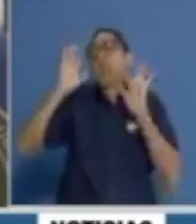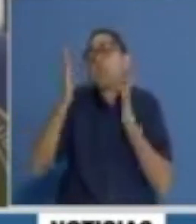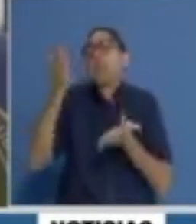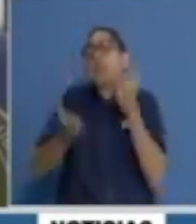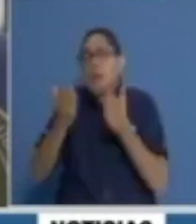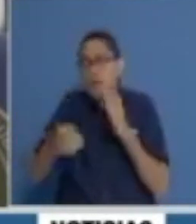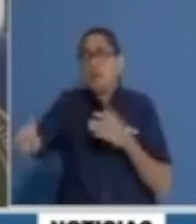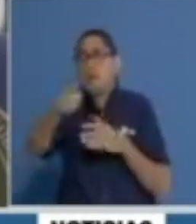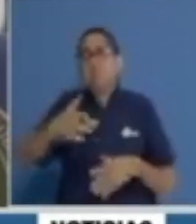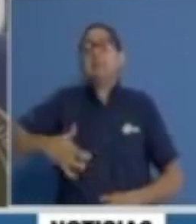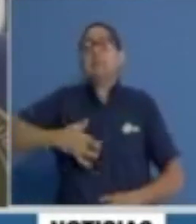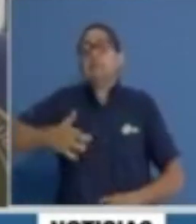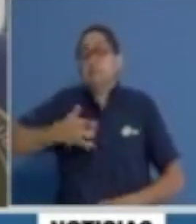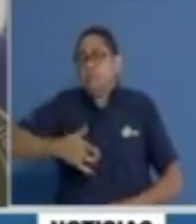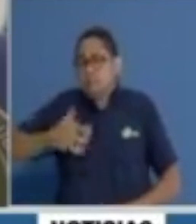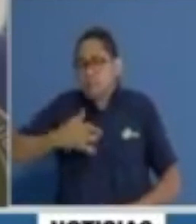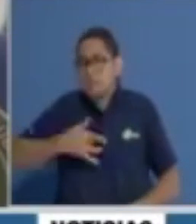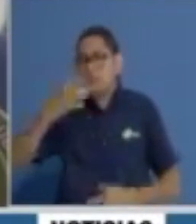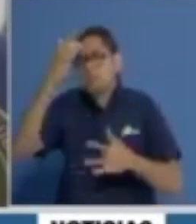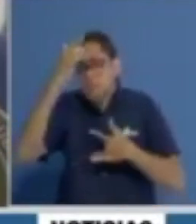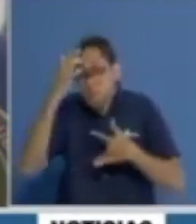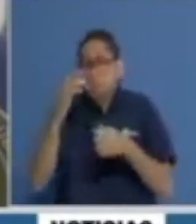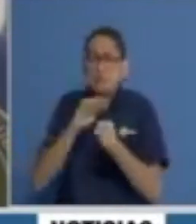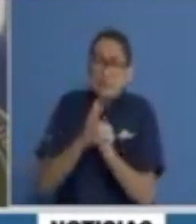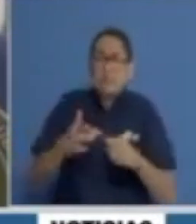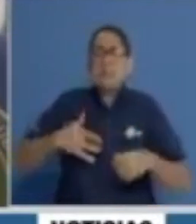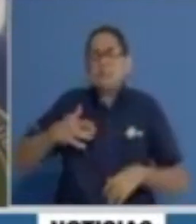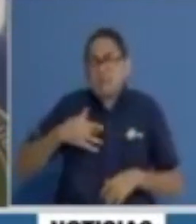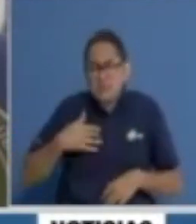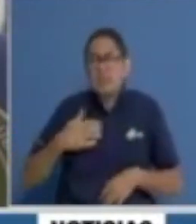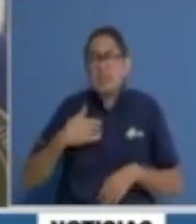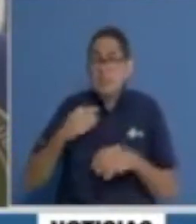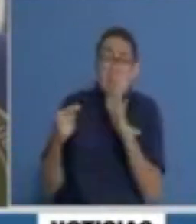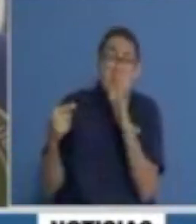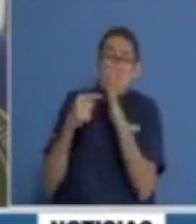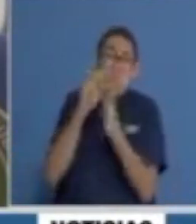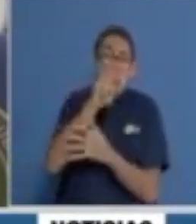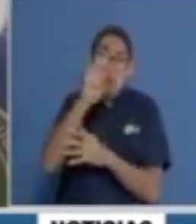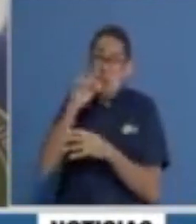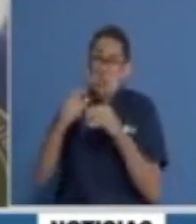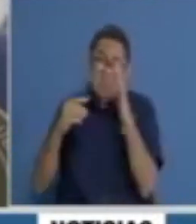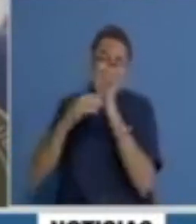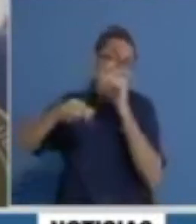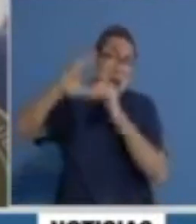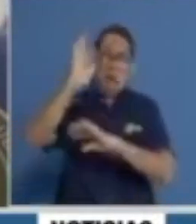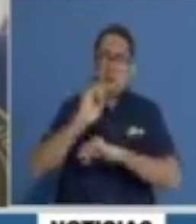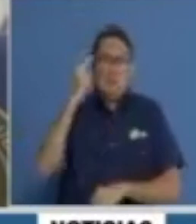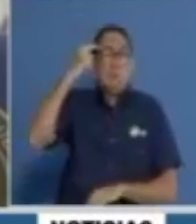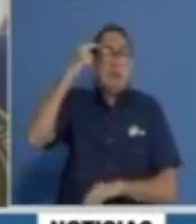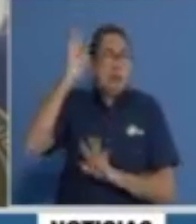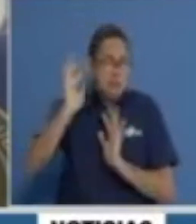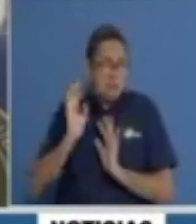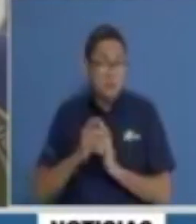ser sintomáticos, es decir, expresando síntomas que pudieran ser sospechosos de COVID. El número